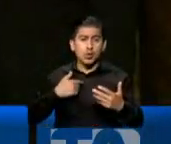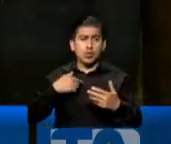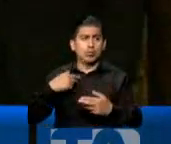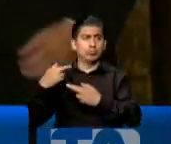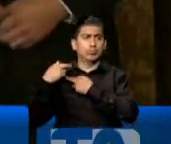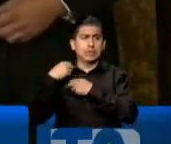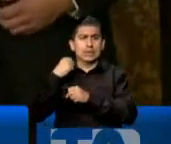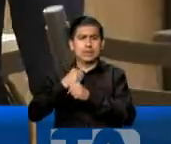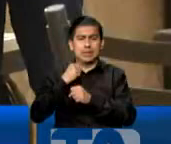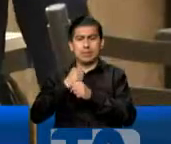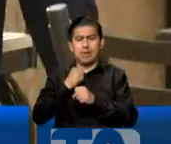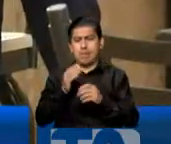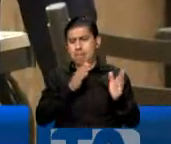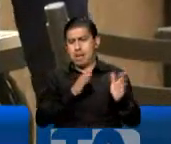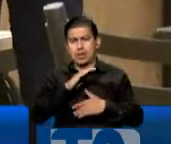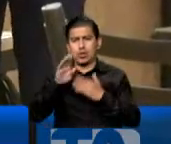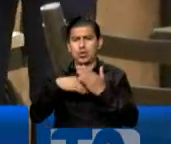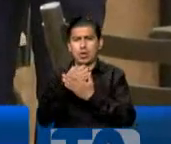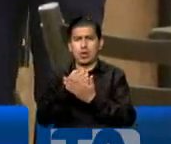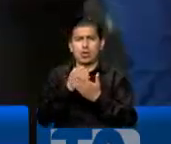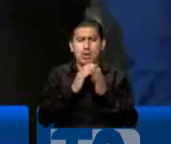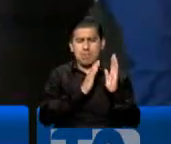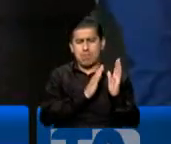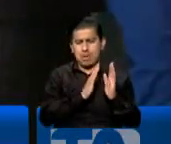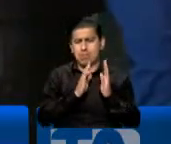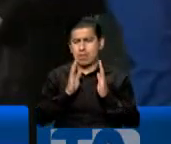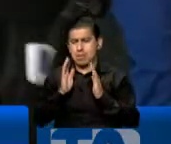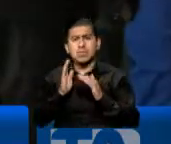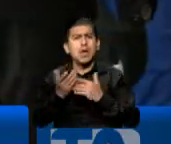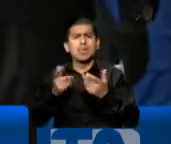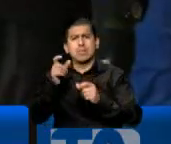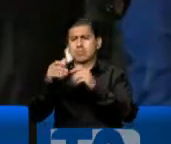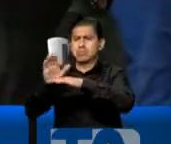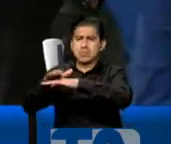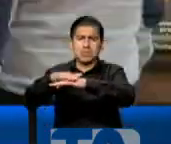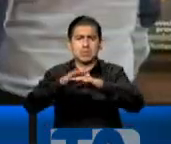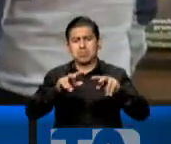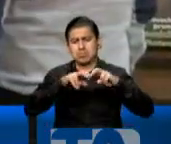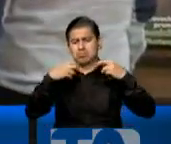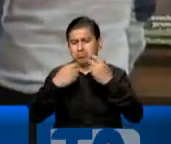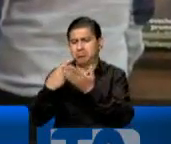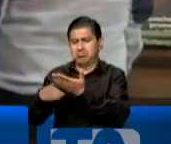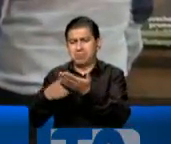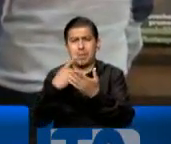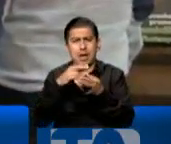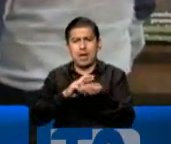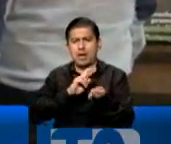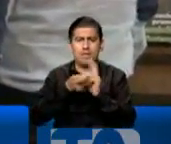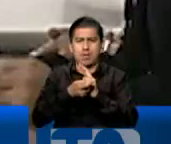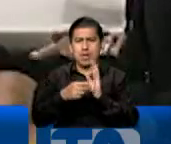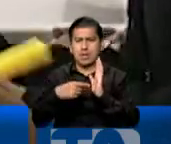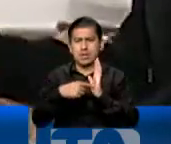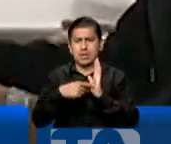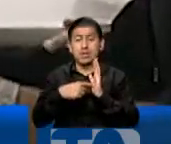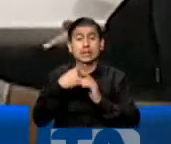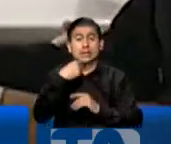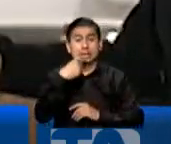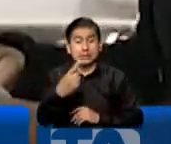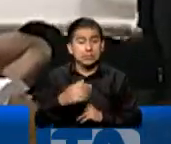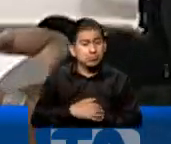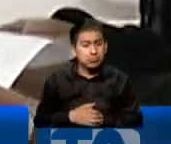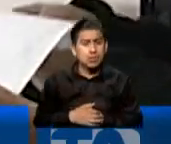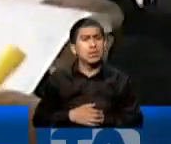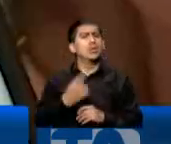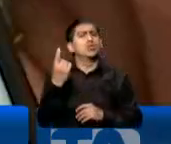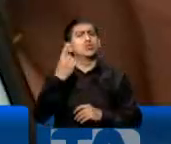las finanzas públicas e iniciar los debates para una reforma laboral y otra tributaria. Sobre esta última dijo, el